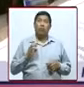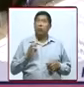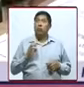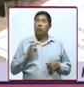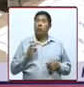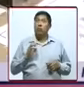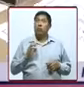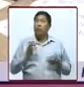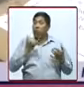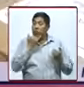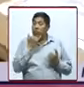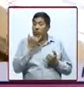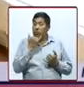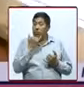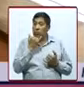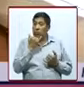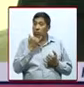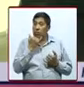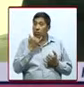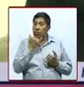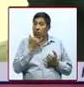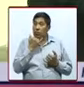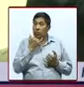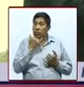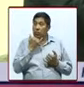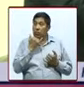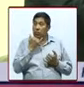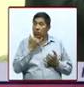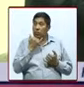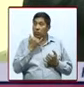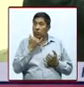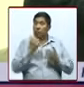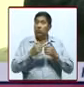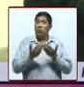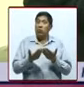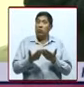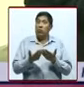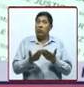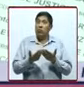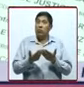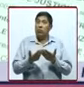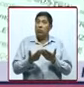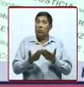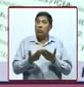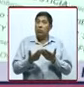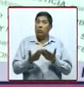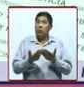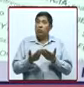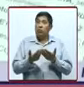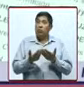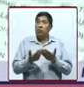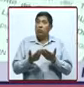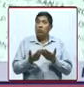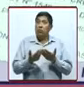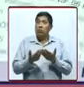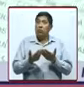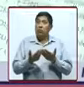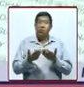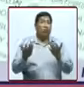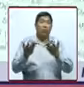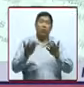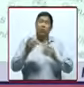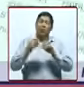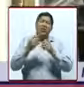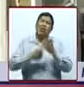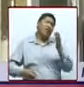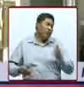la salida para que tenga una certeza en unas elecciones judiciales en el país? ¿Cuál sería su propuesta ustedes al pleno? Porque es que ya varios amparos es lo